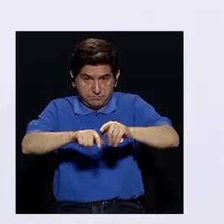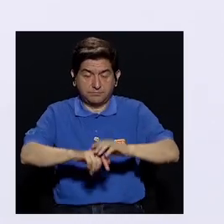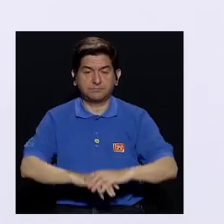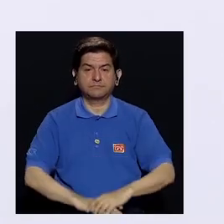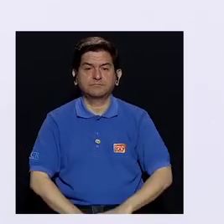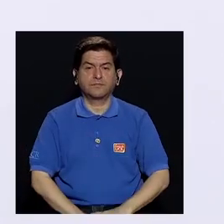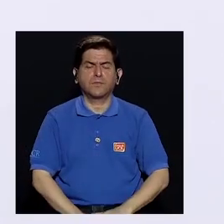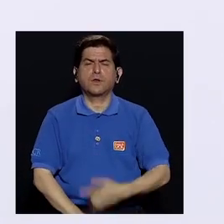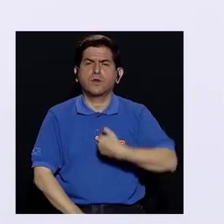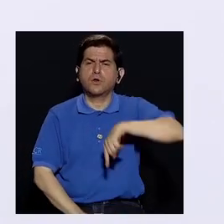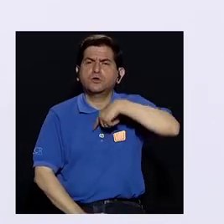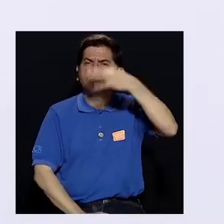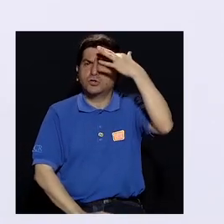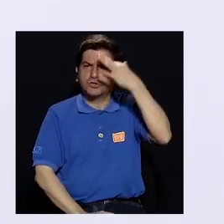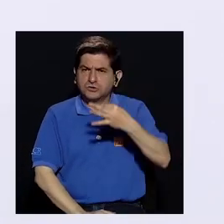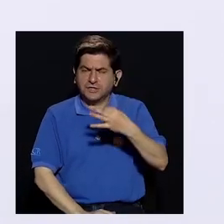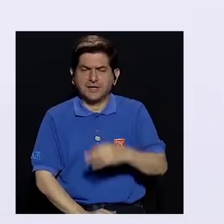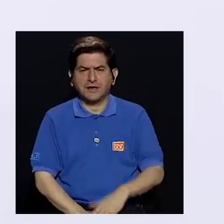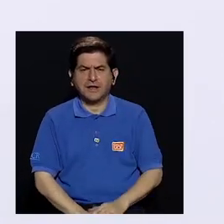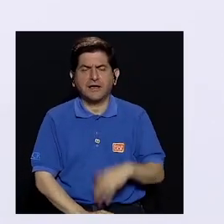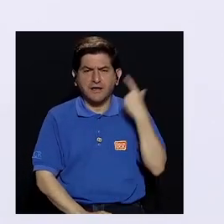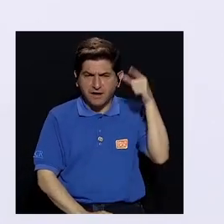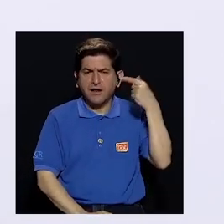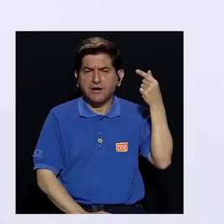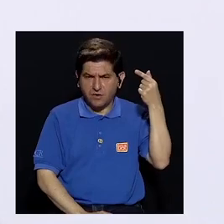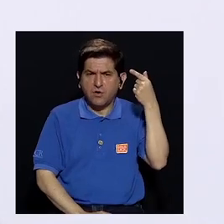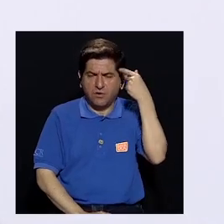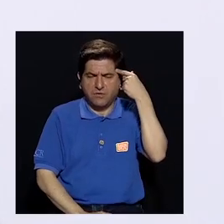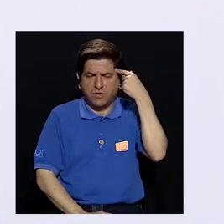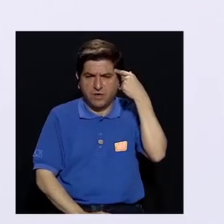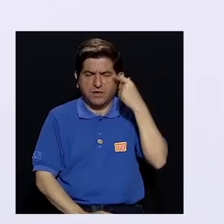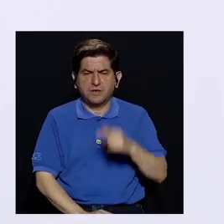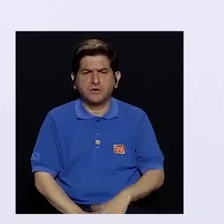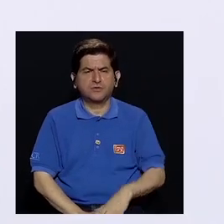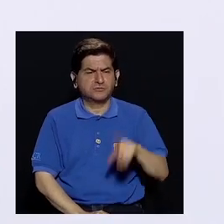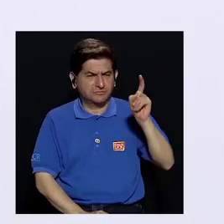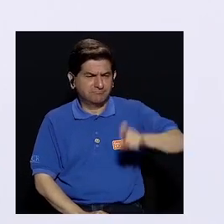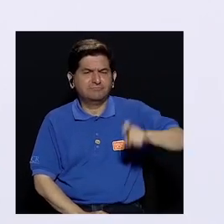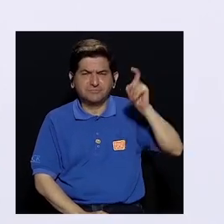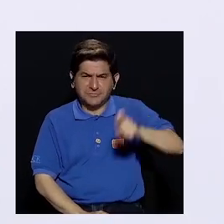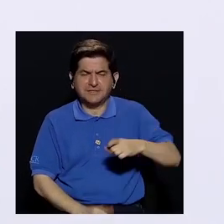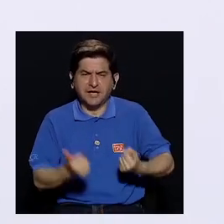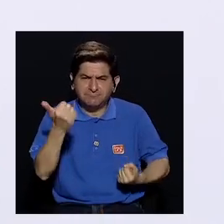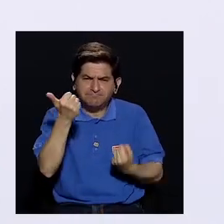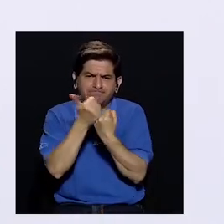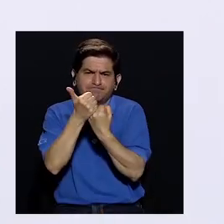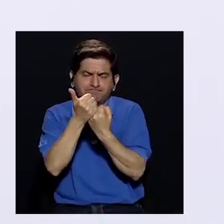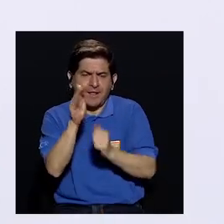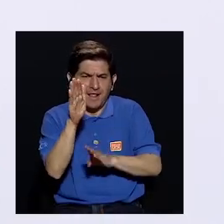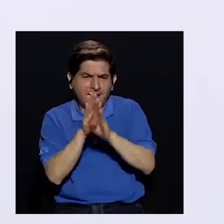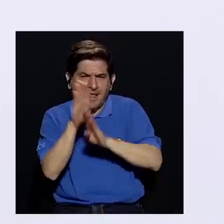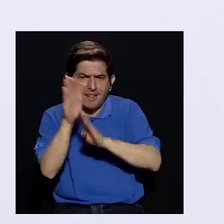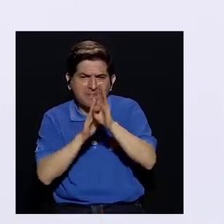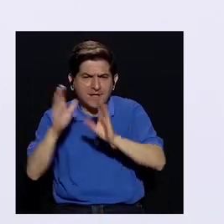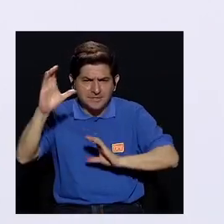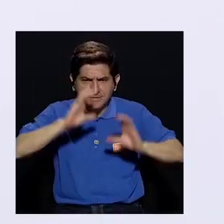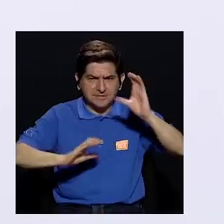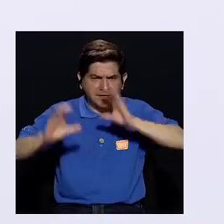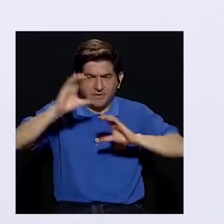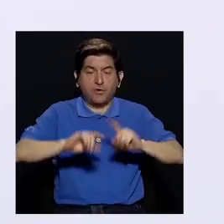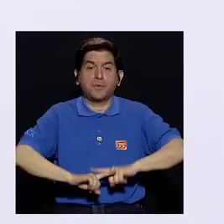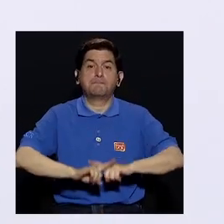así que esos son los países que creemos que ciertamente los gobiernos